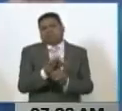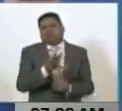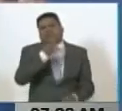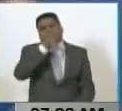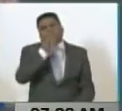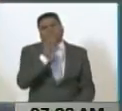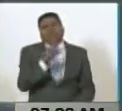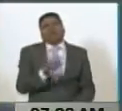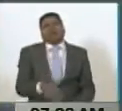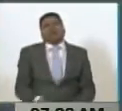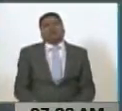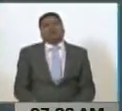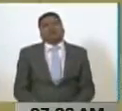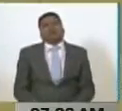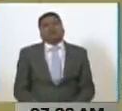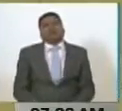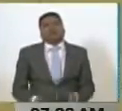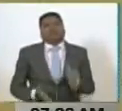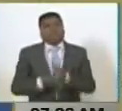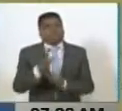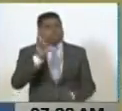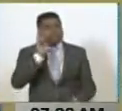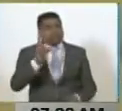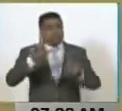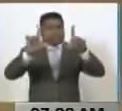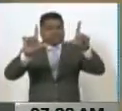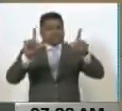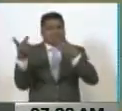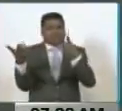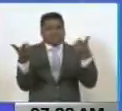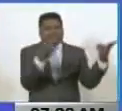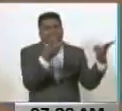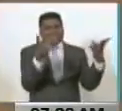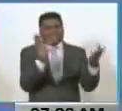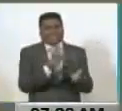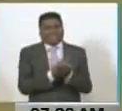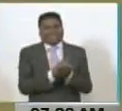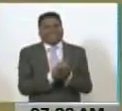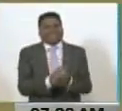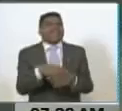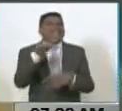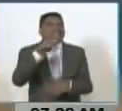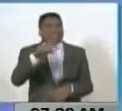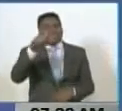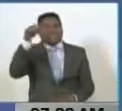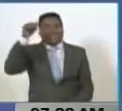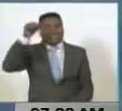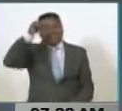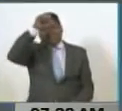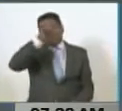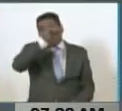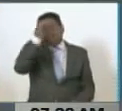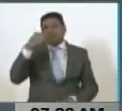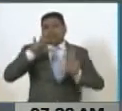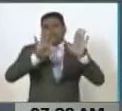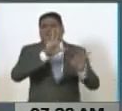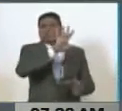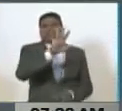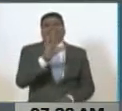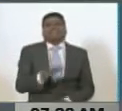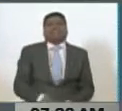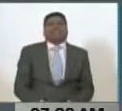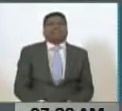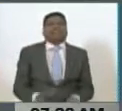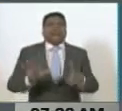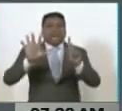Hay gente que lo hace por gusto. Así que vamos a ver la invitación de la jornada de este domingo 15 de enero, donde la Fundación invita desde las 9